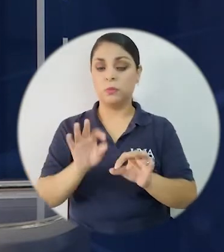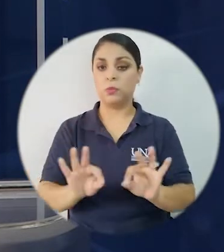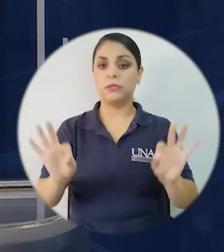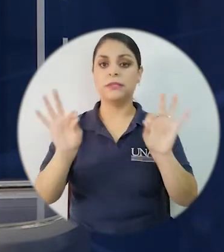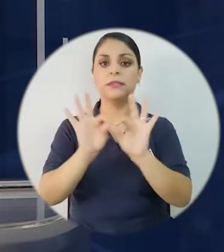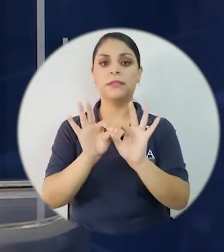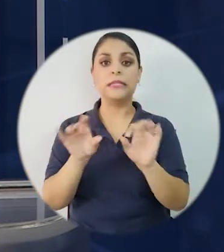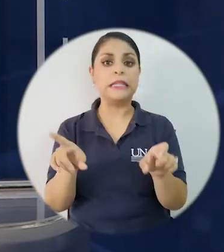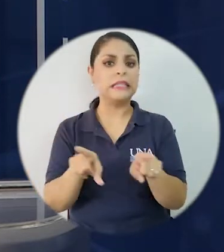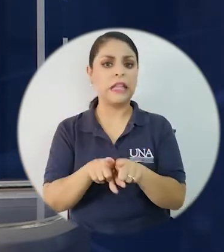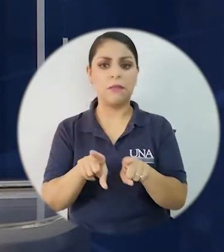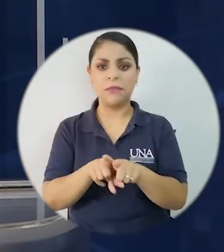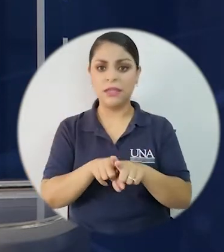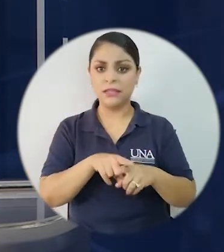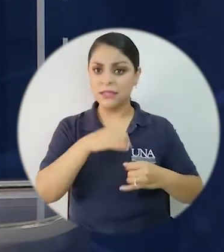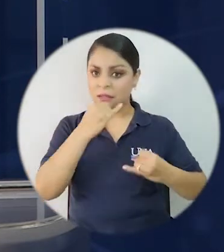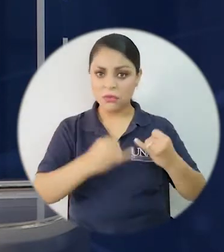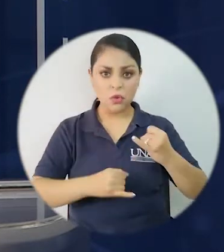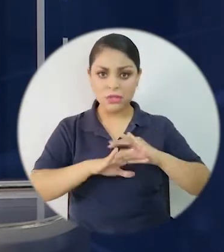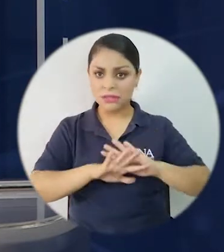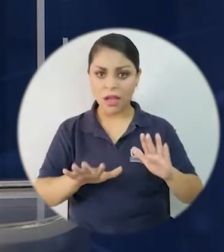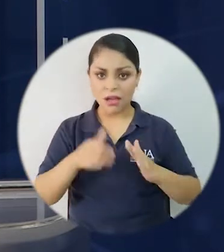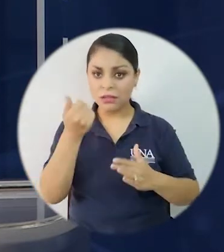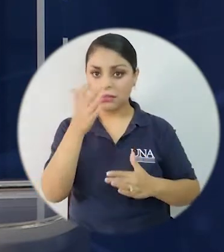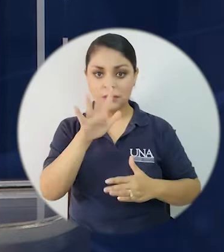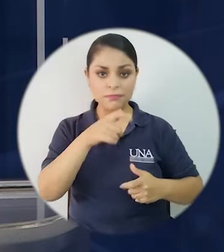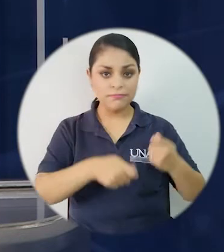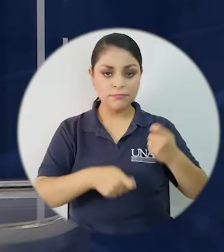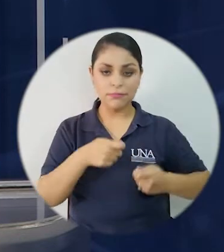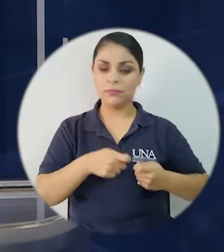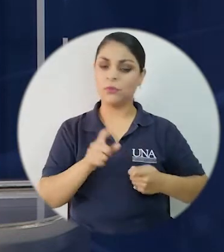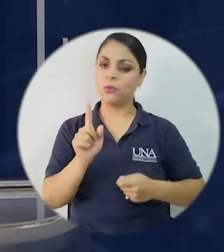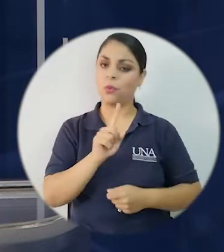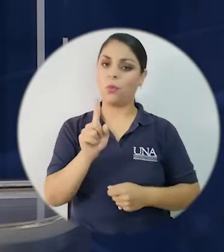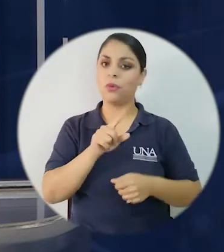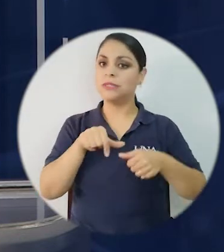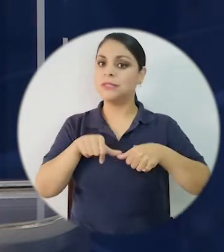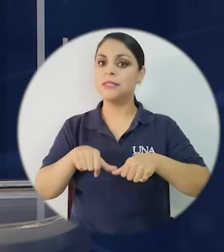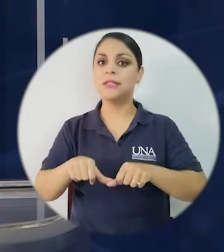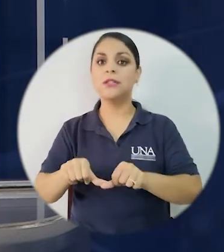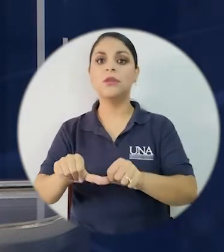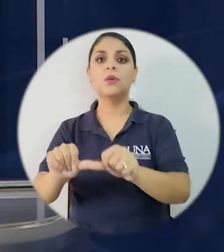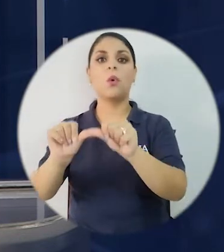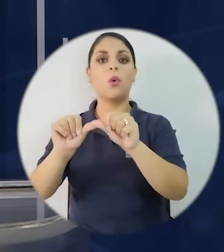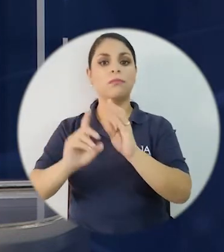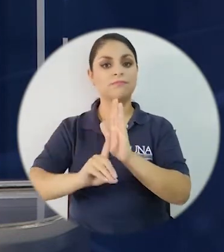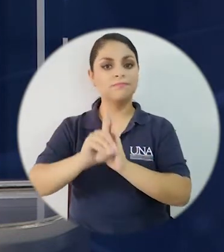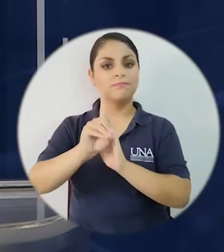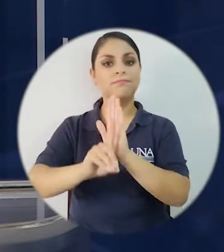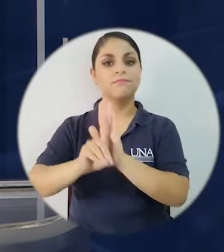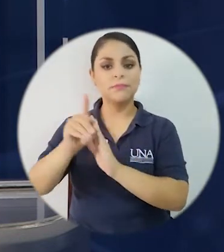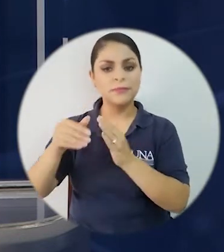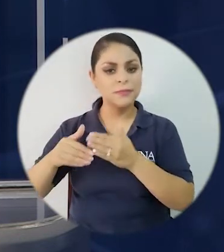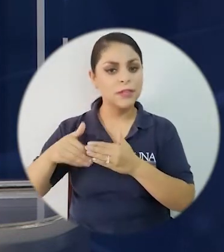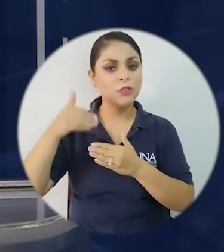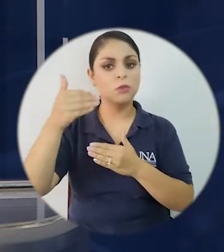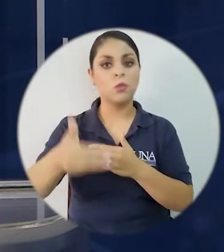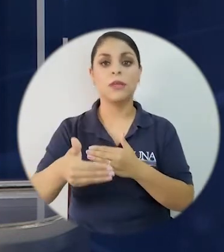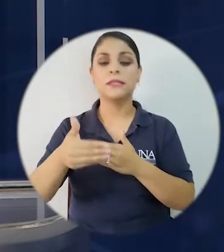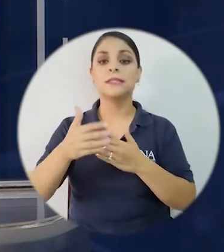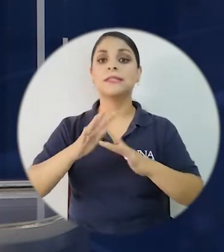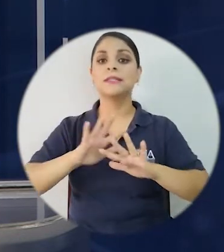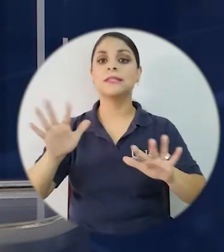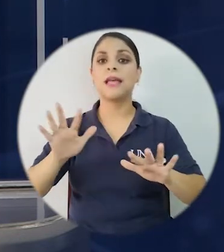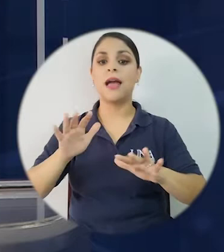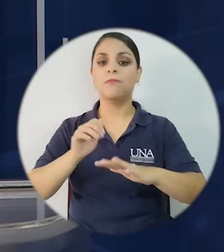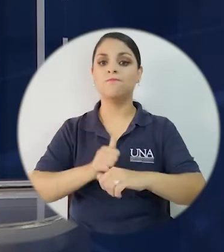clave, ¿verdad? Y que además no finalizó el 15 de septiembre, ¿verdad?, sino que siguió desarrollándose